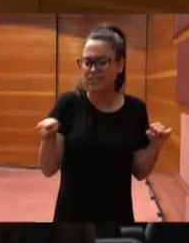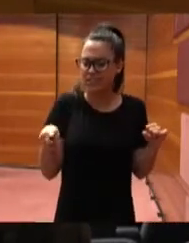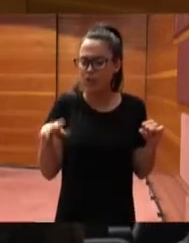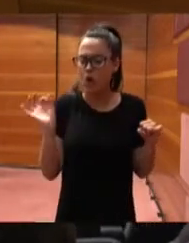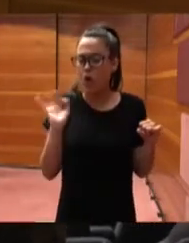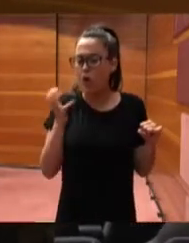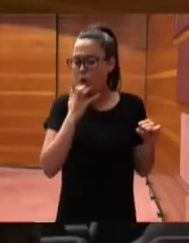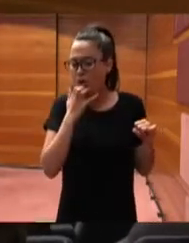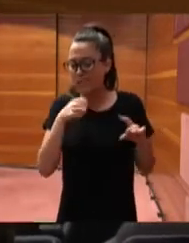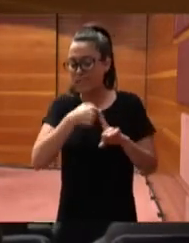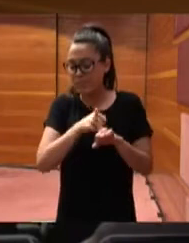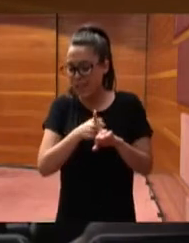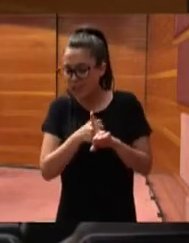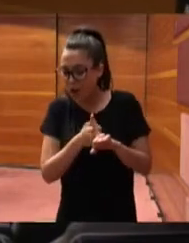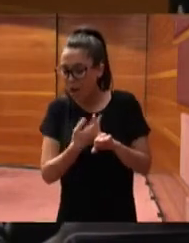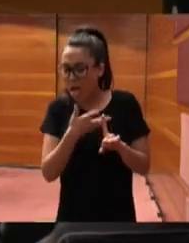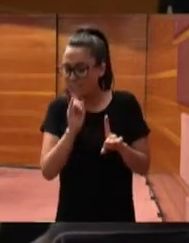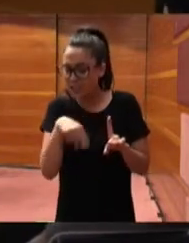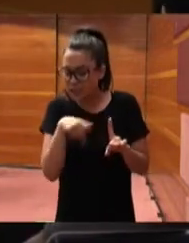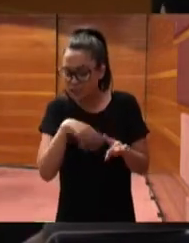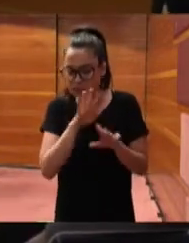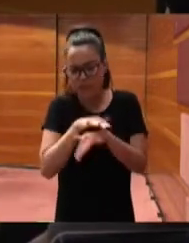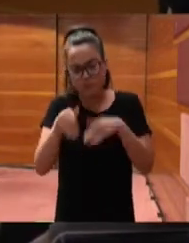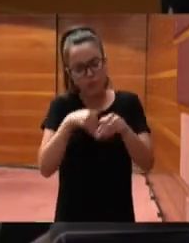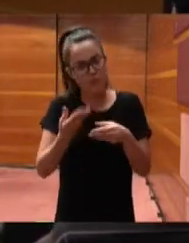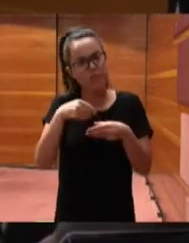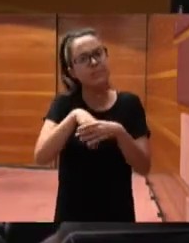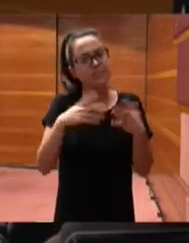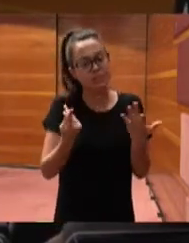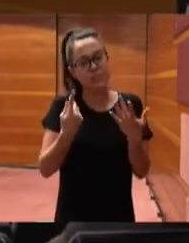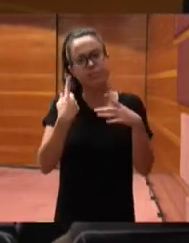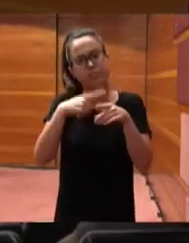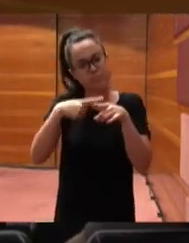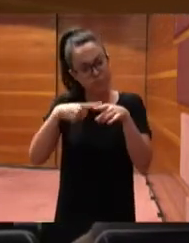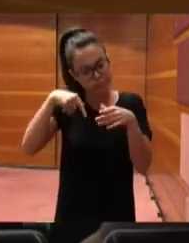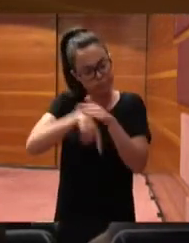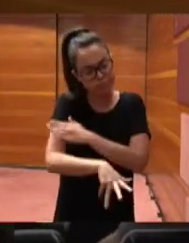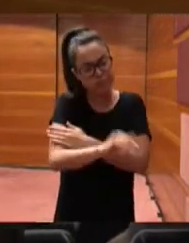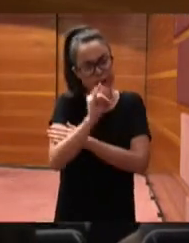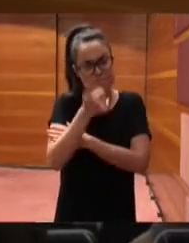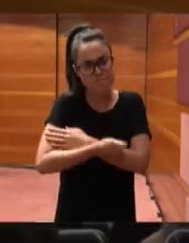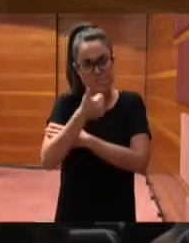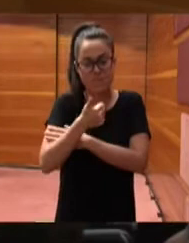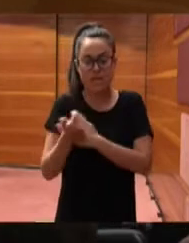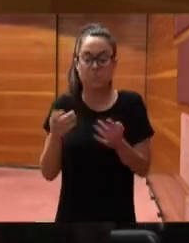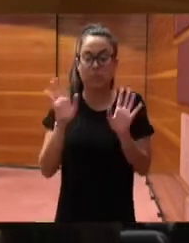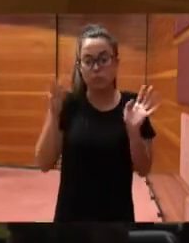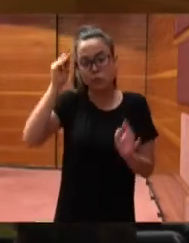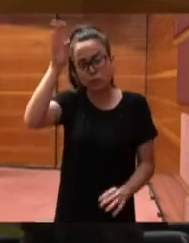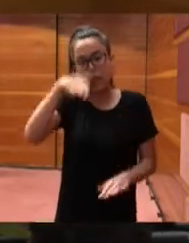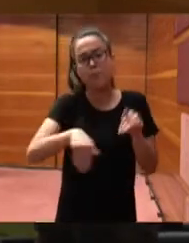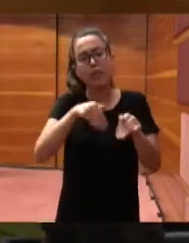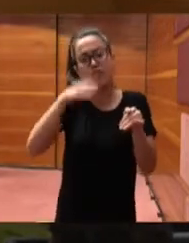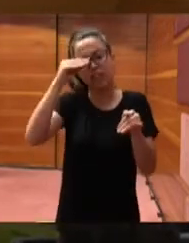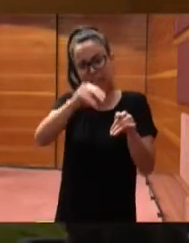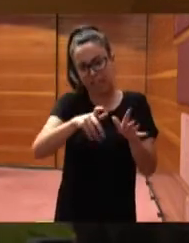que son el gato al agua, etcétera, ¿no? La votación no suele ser lo que más inteligencia aporta un proceso participativo.